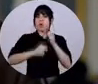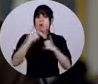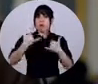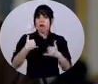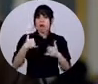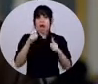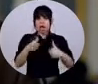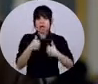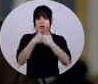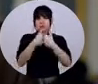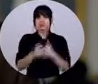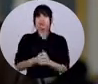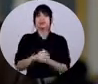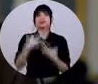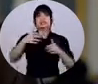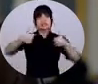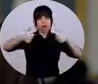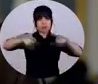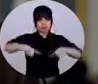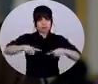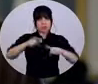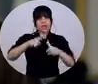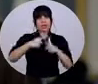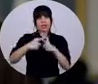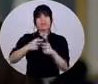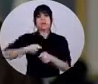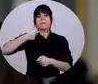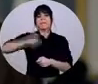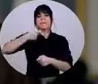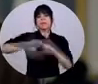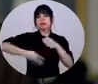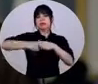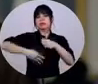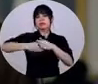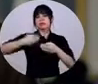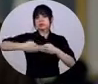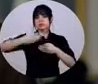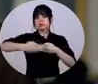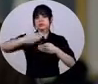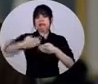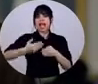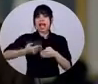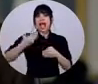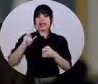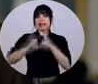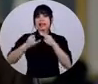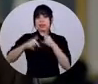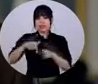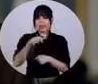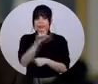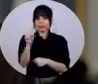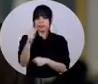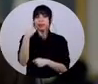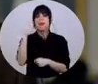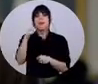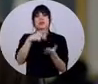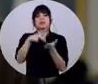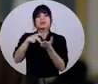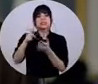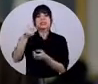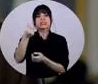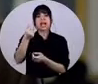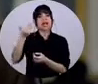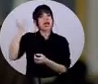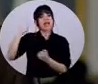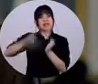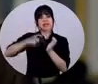avanzar a esas soluciones permanentes. En concreto, adelantamos el pago ordinario del 14 de mayo al